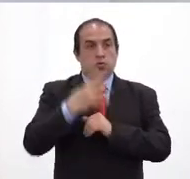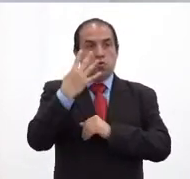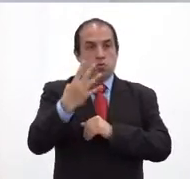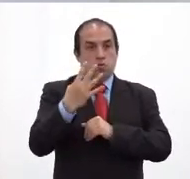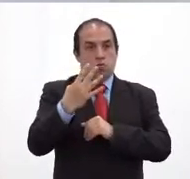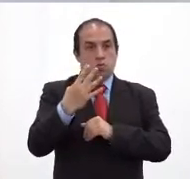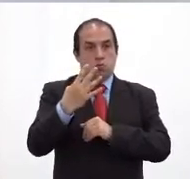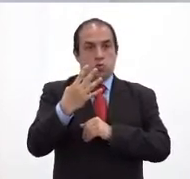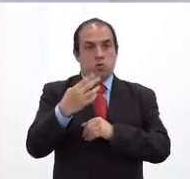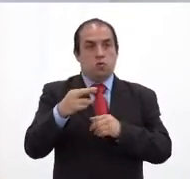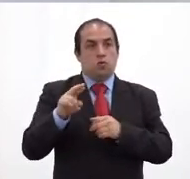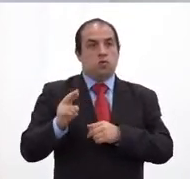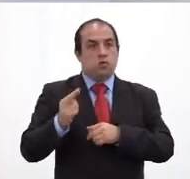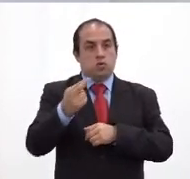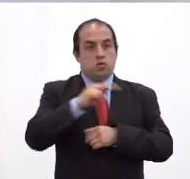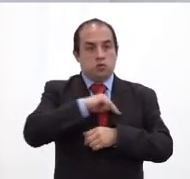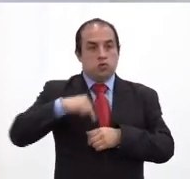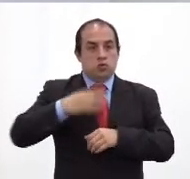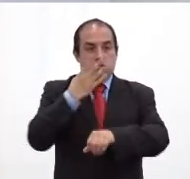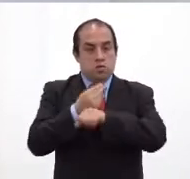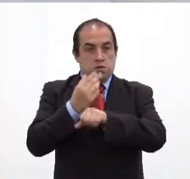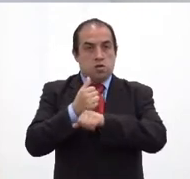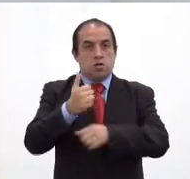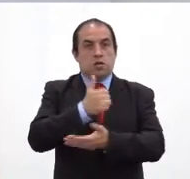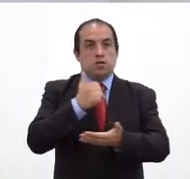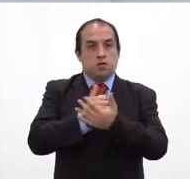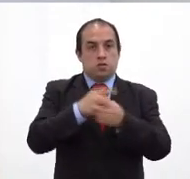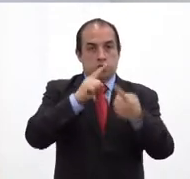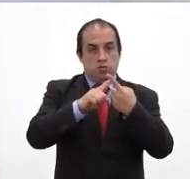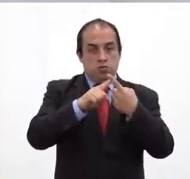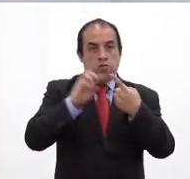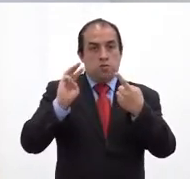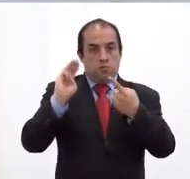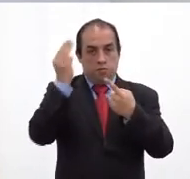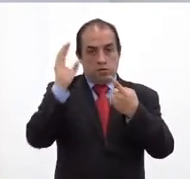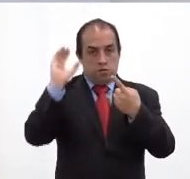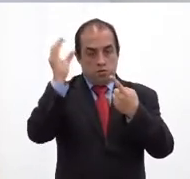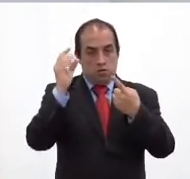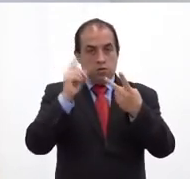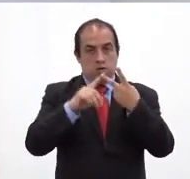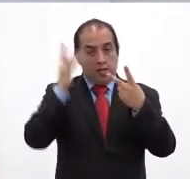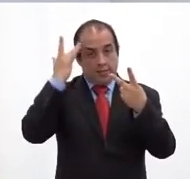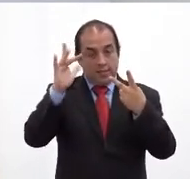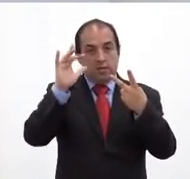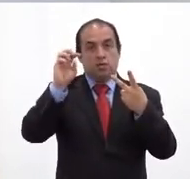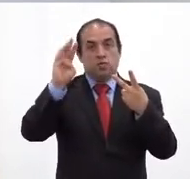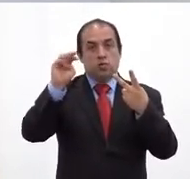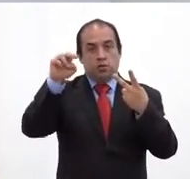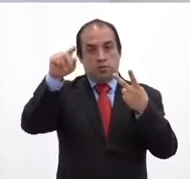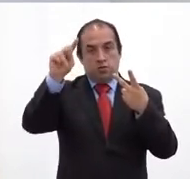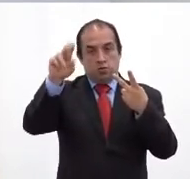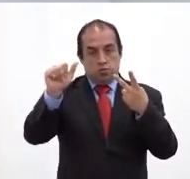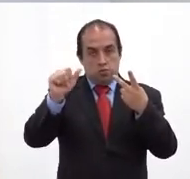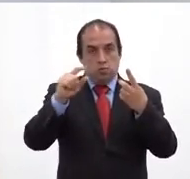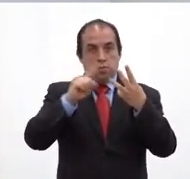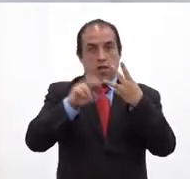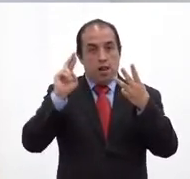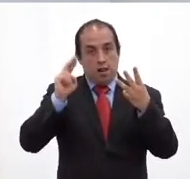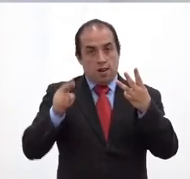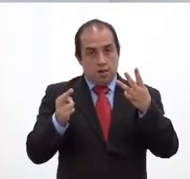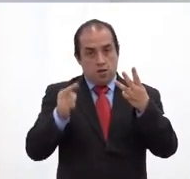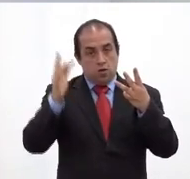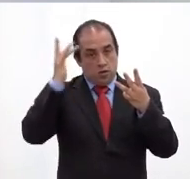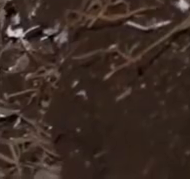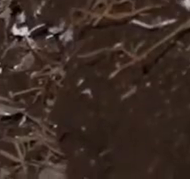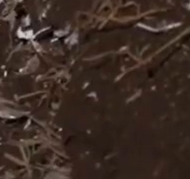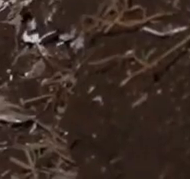cuatro ríos los que estamos rescatando en la ciudad: Magdalena Contreras, San Buenaventura, el río Santiago, que estuvimos